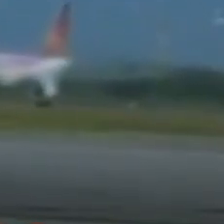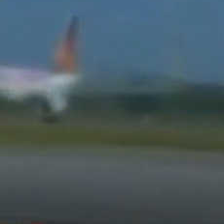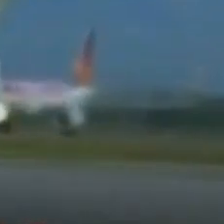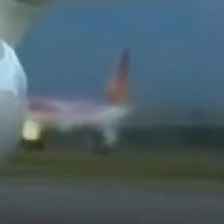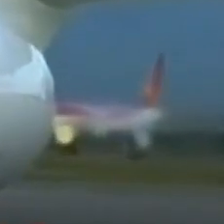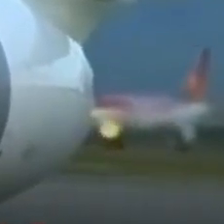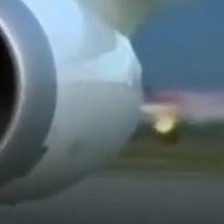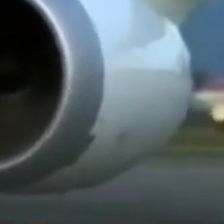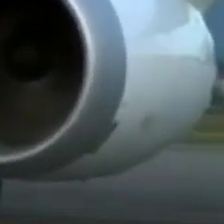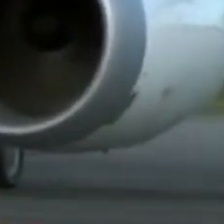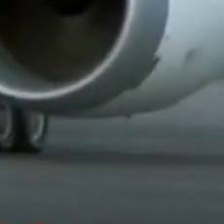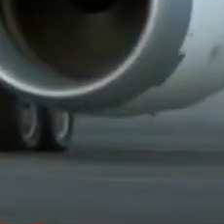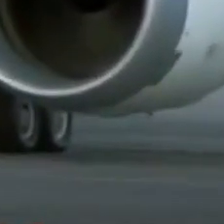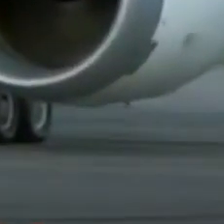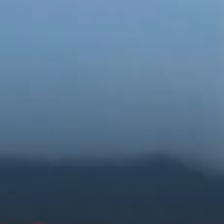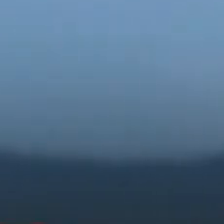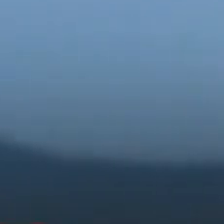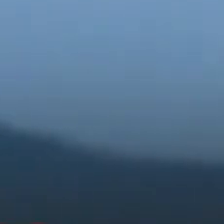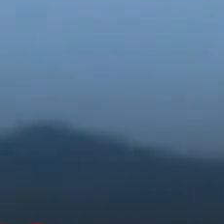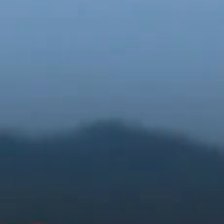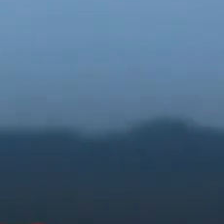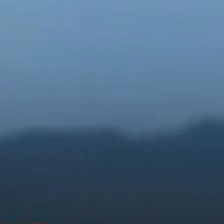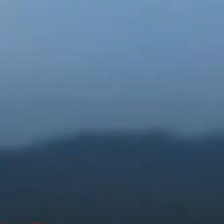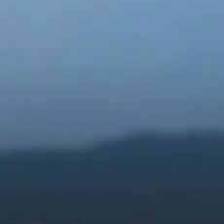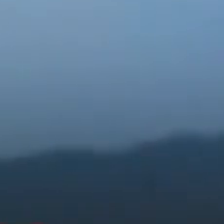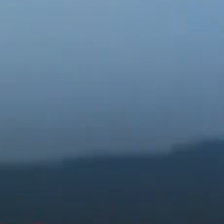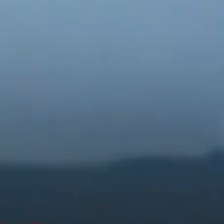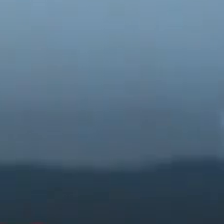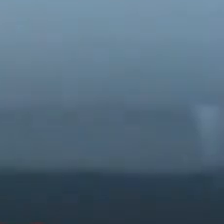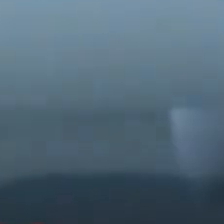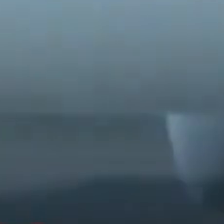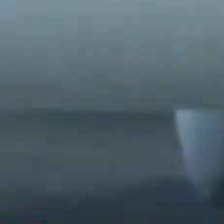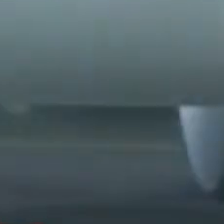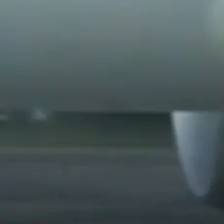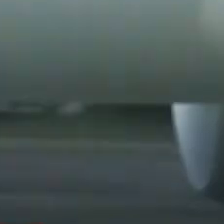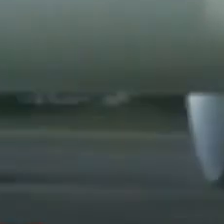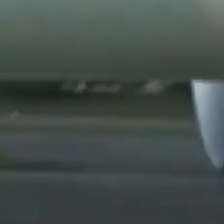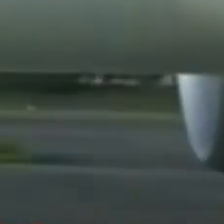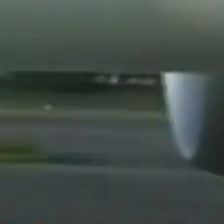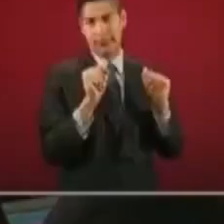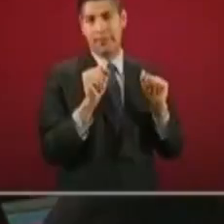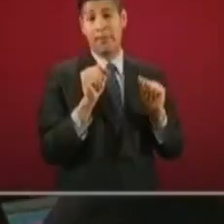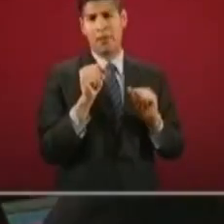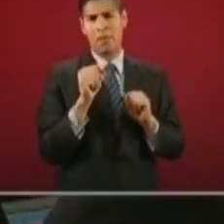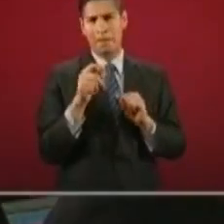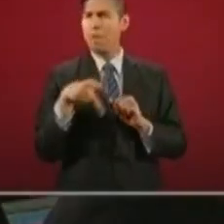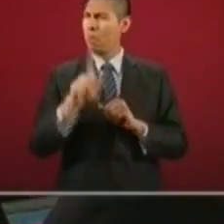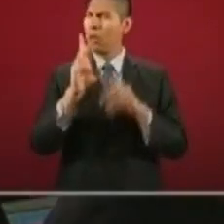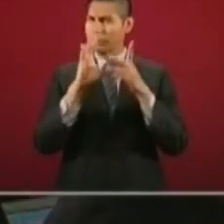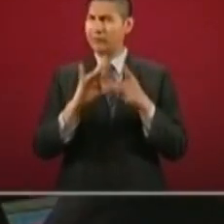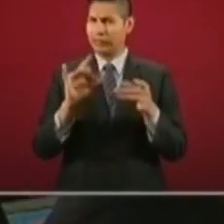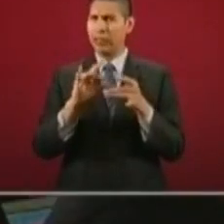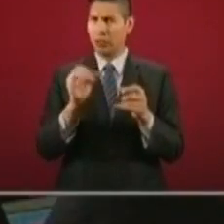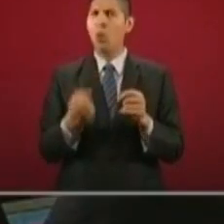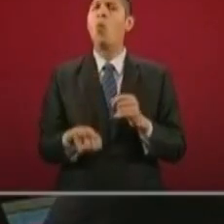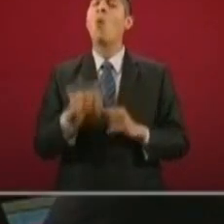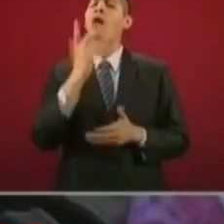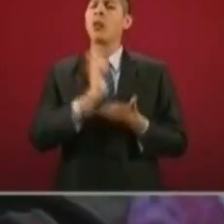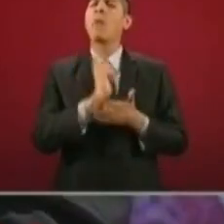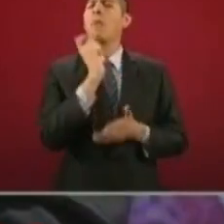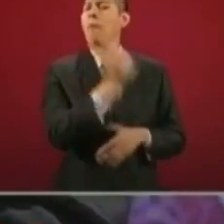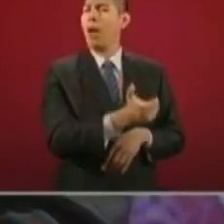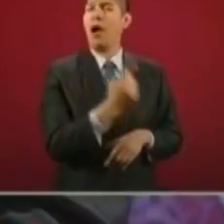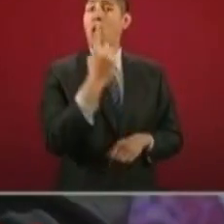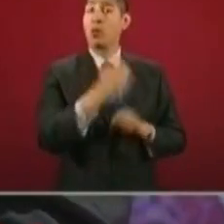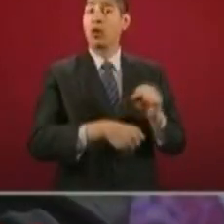Su destino es el cielo, pero sigue en tierra. Y se anunció su rifa, aunque no se lo ganara nadie. El presidente de México informó